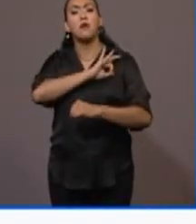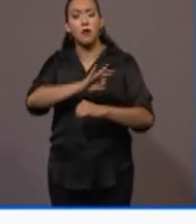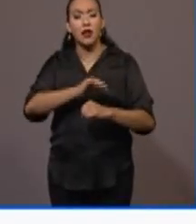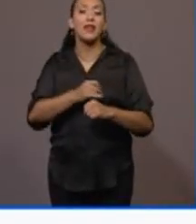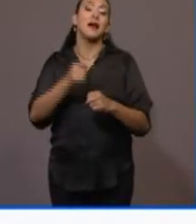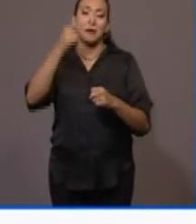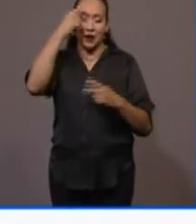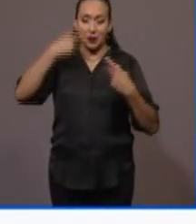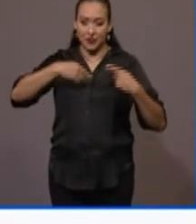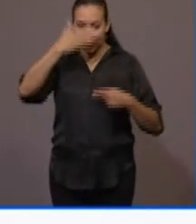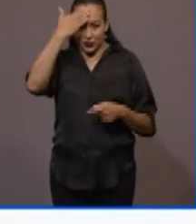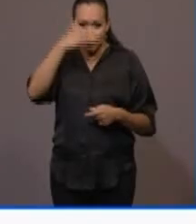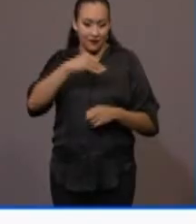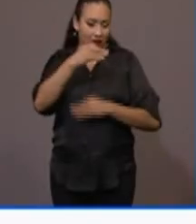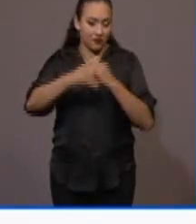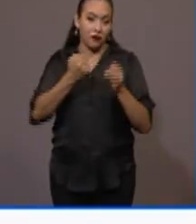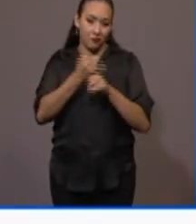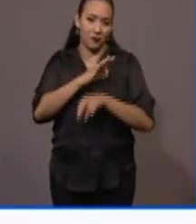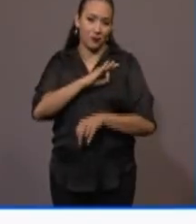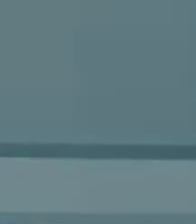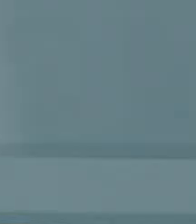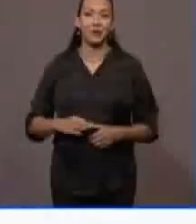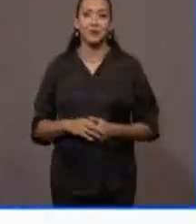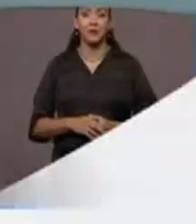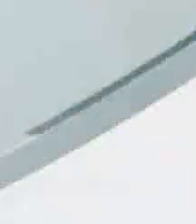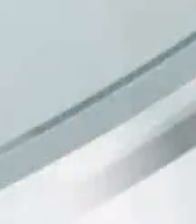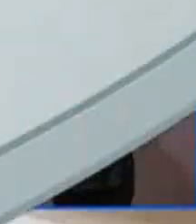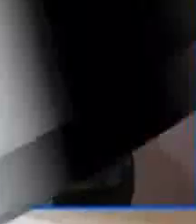de manera informada.